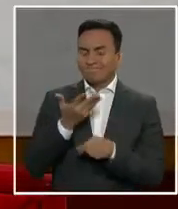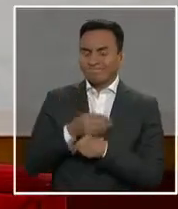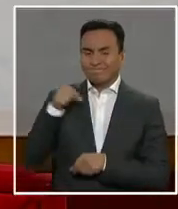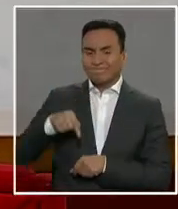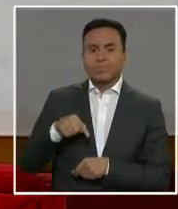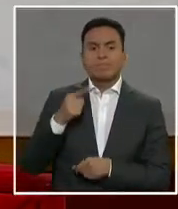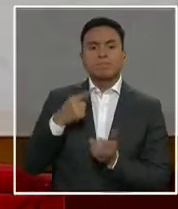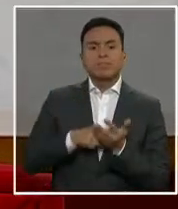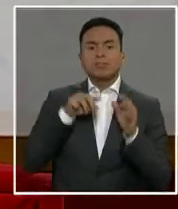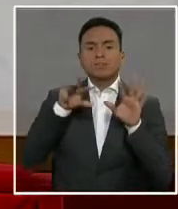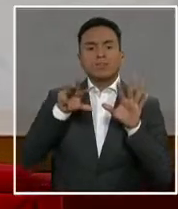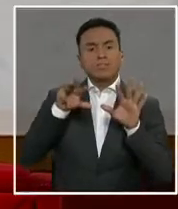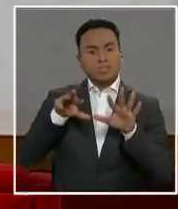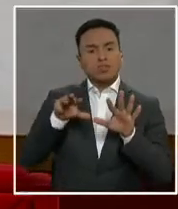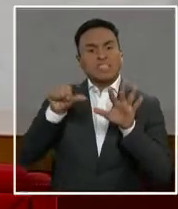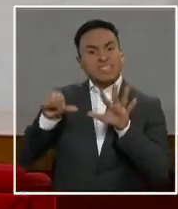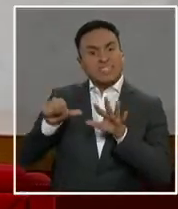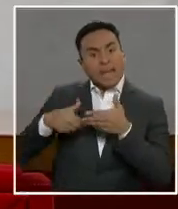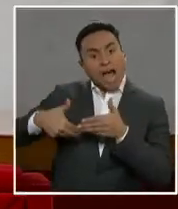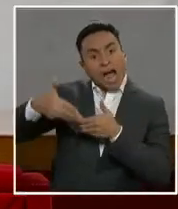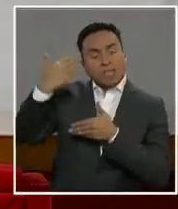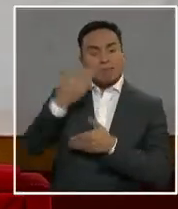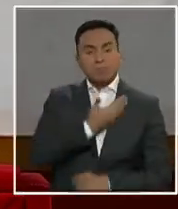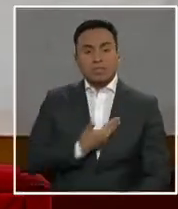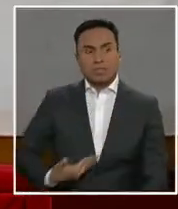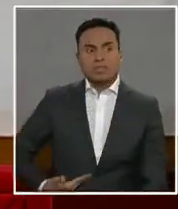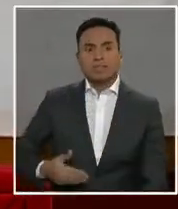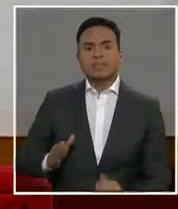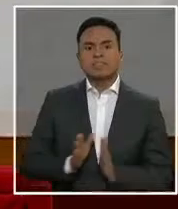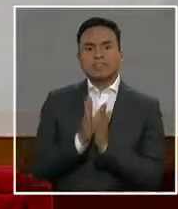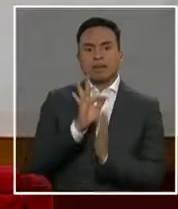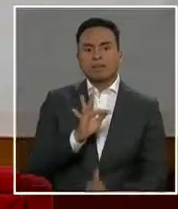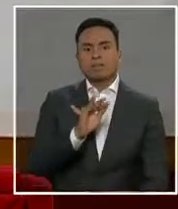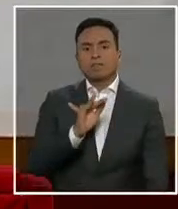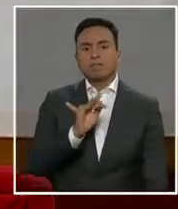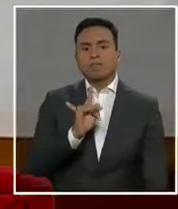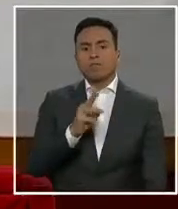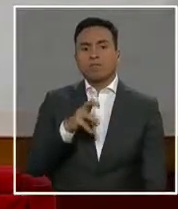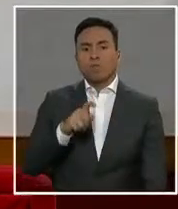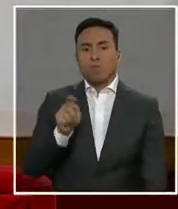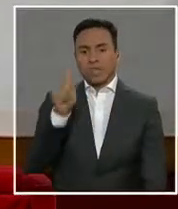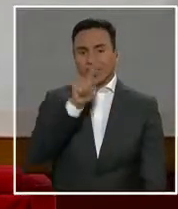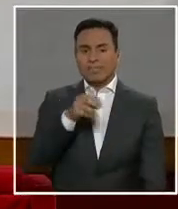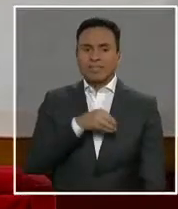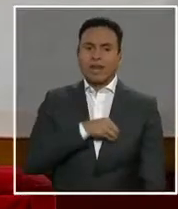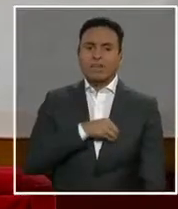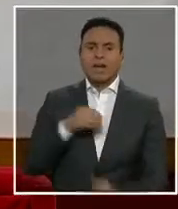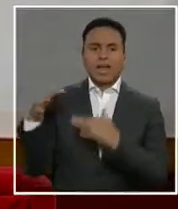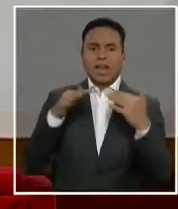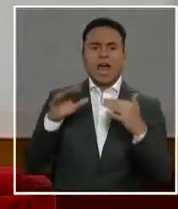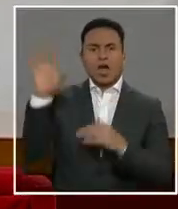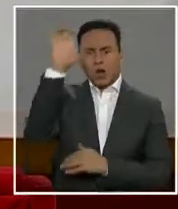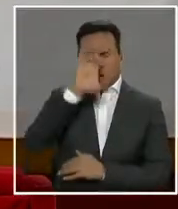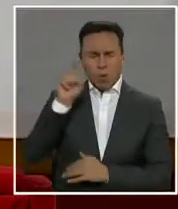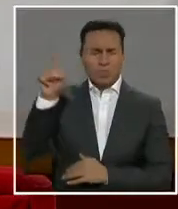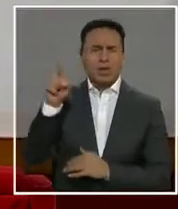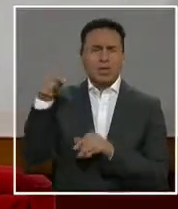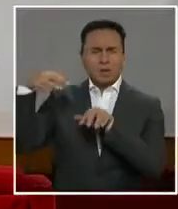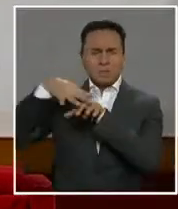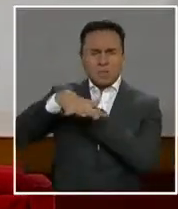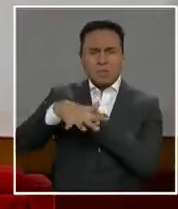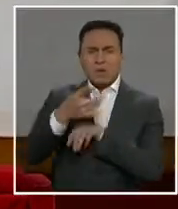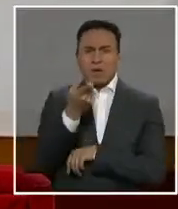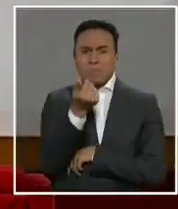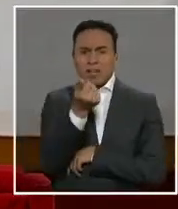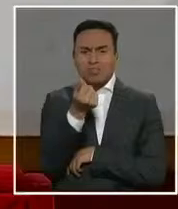en 1916 el presidente Sanfuentes se lamentaba por la gran guerra en Europa y en particular por sus efectos sobre el